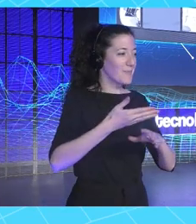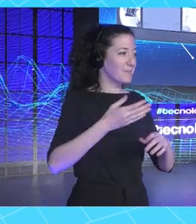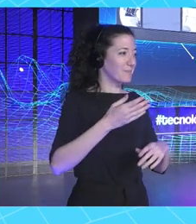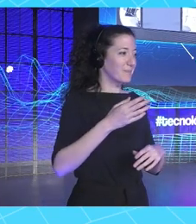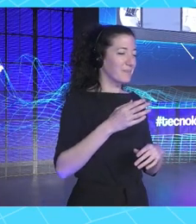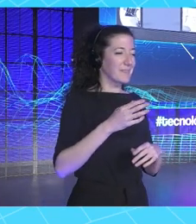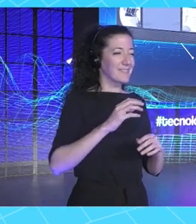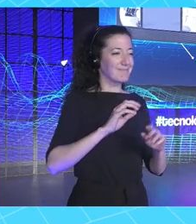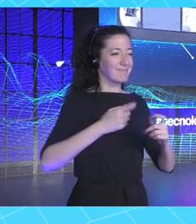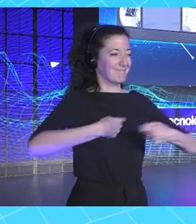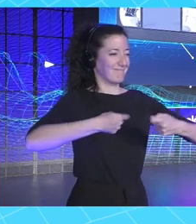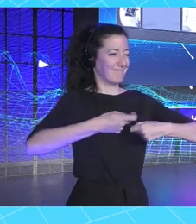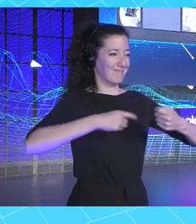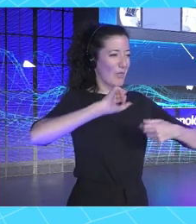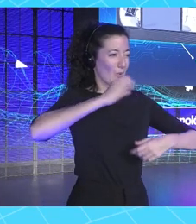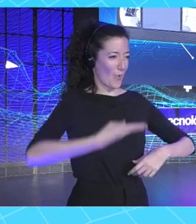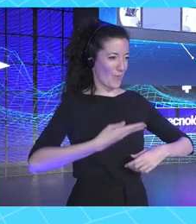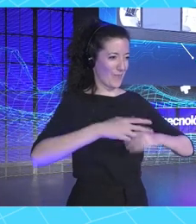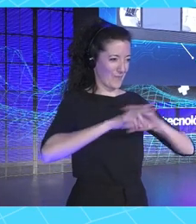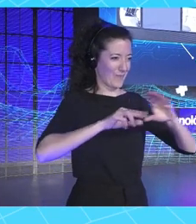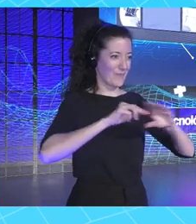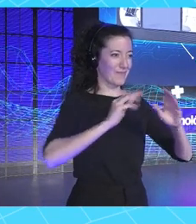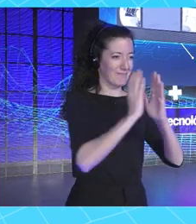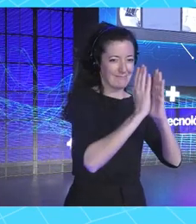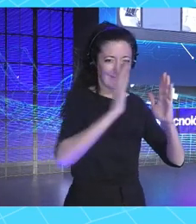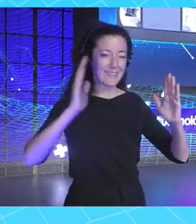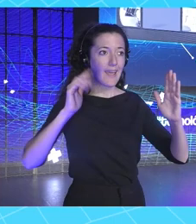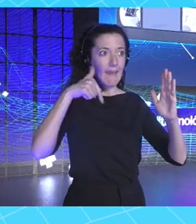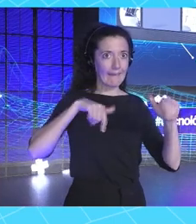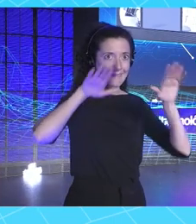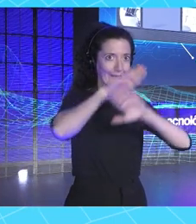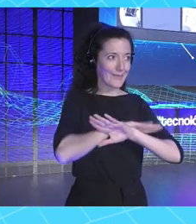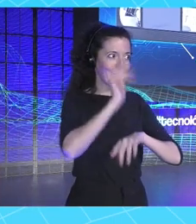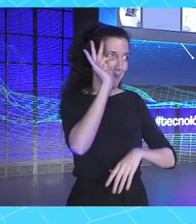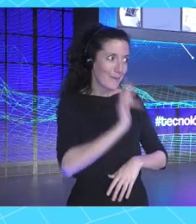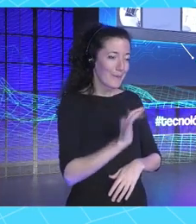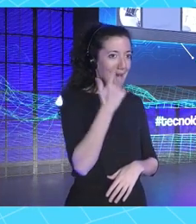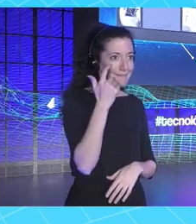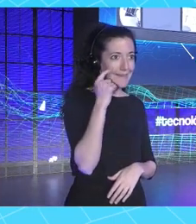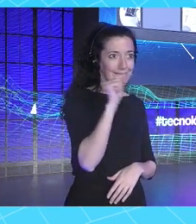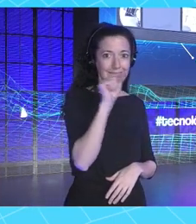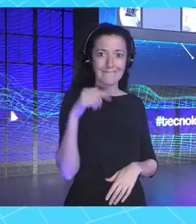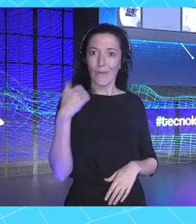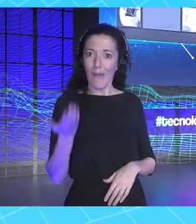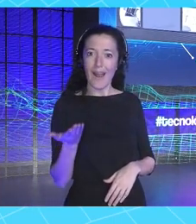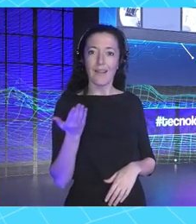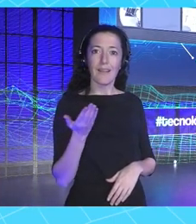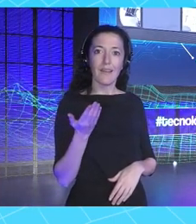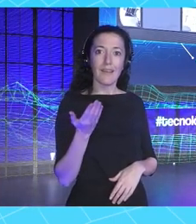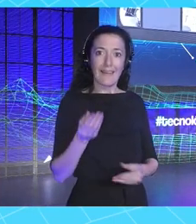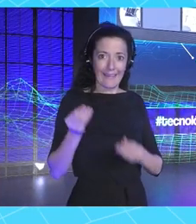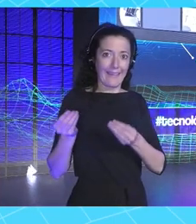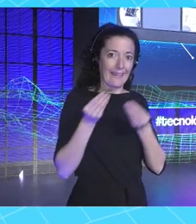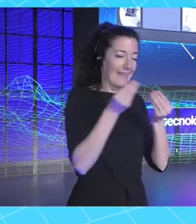y habían como muchas películas que tenías que elegir Y decías bueno esta noche era noche de películas cogías esa película llevas y te decían Cuántos días la